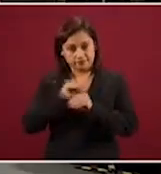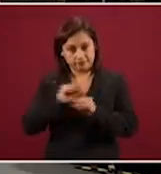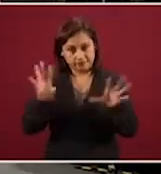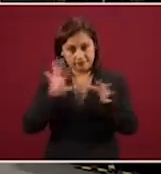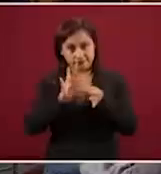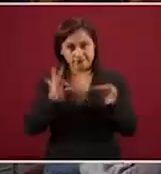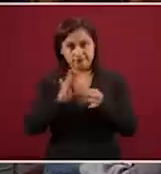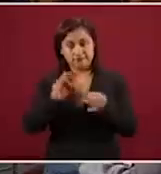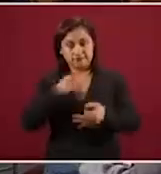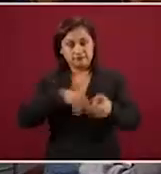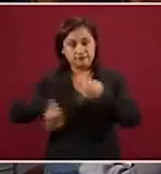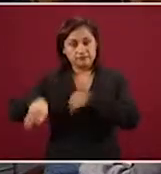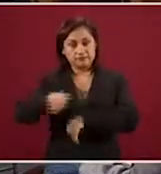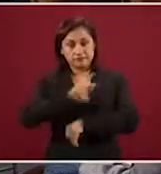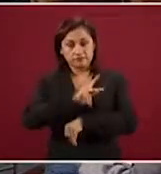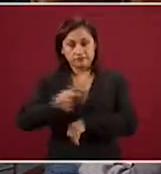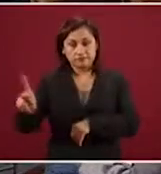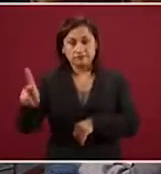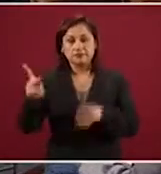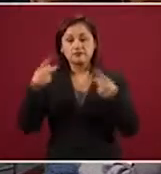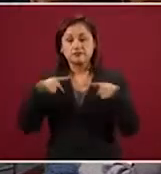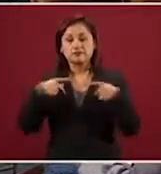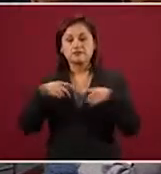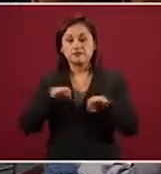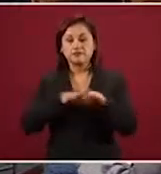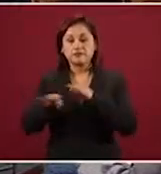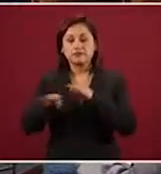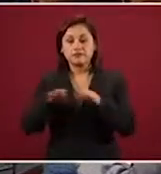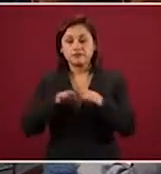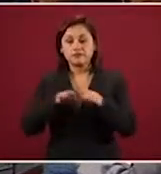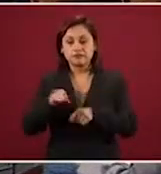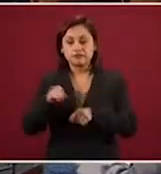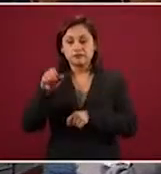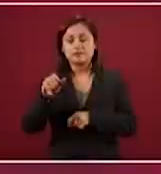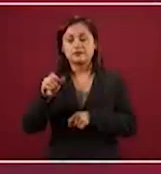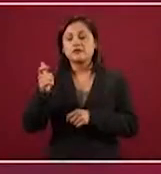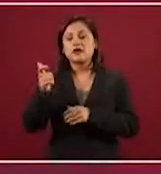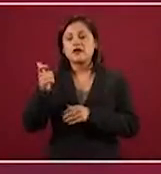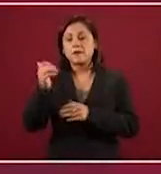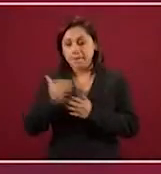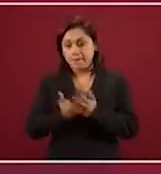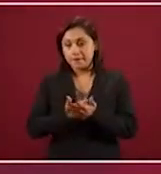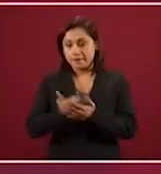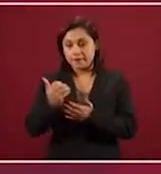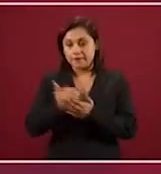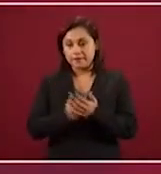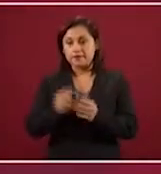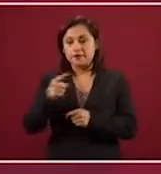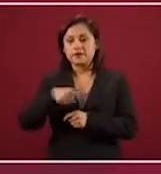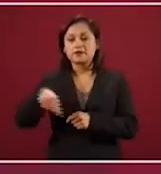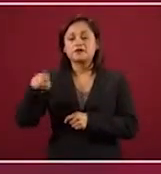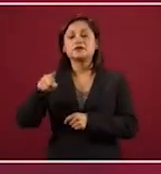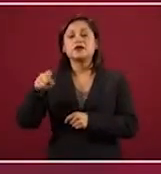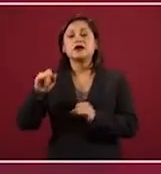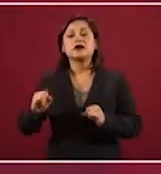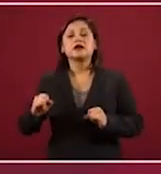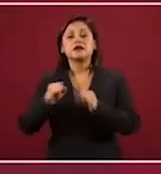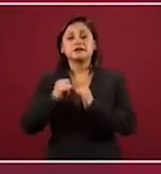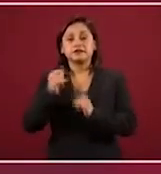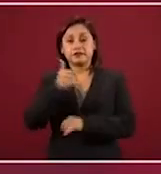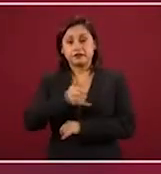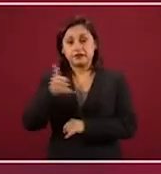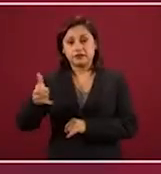todos los trabajadores que ganan menos de 7,000 pesos, es el instituto quien cubre todos los gastos notariales. De hecho,